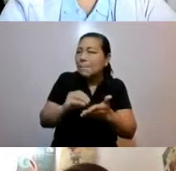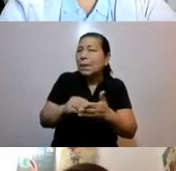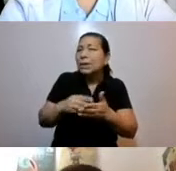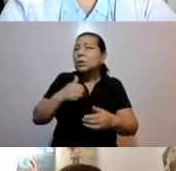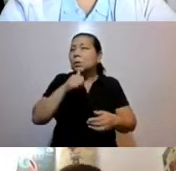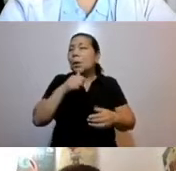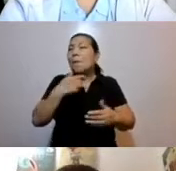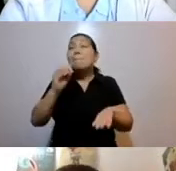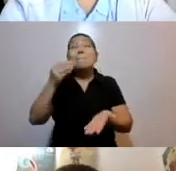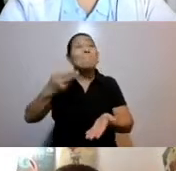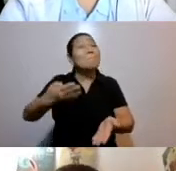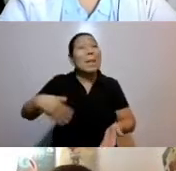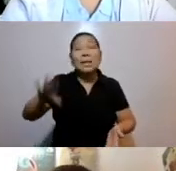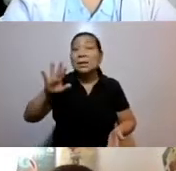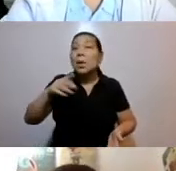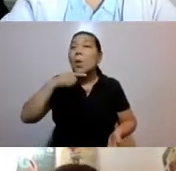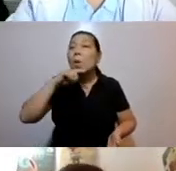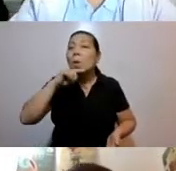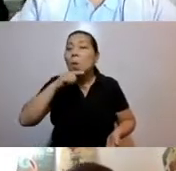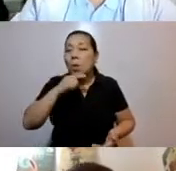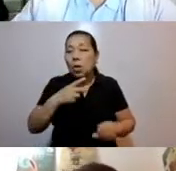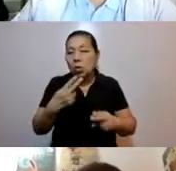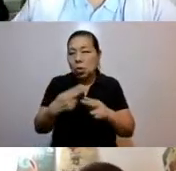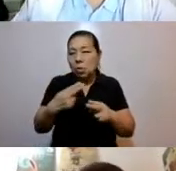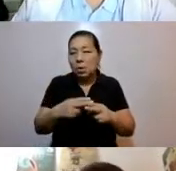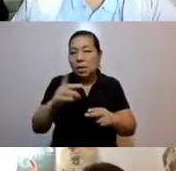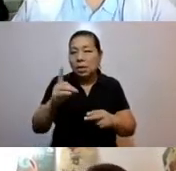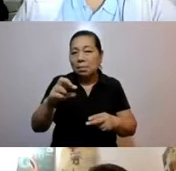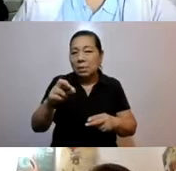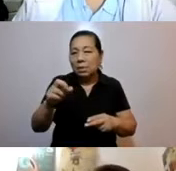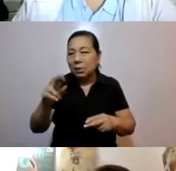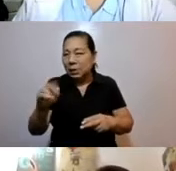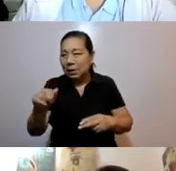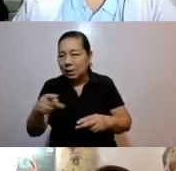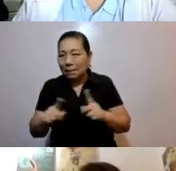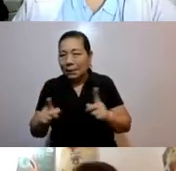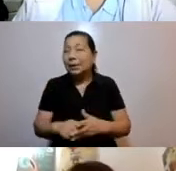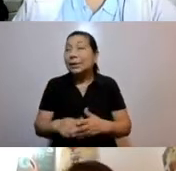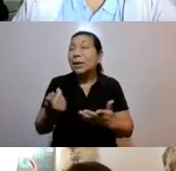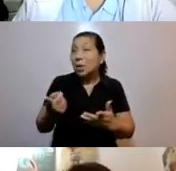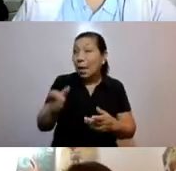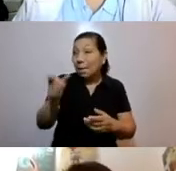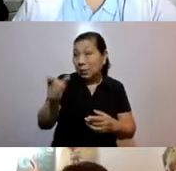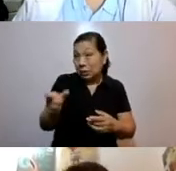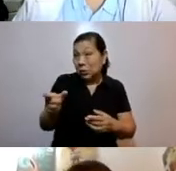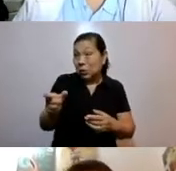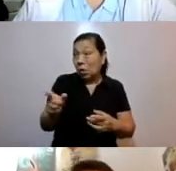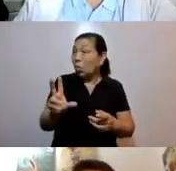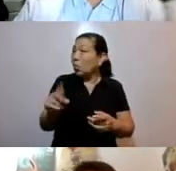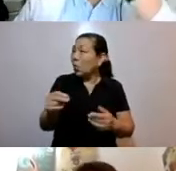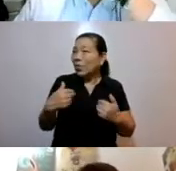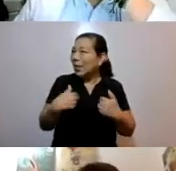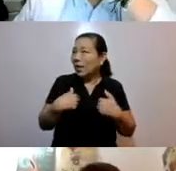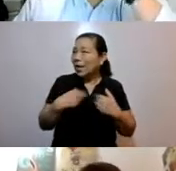en mujeres, ¿no? Que se llama la dispareunia. Entonces, el paciente muchas veces no